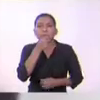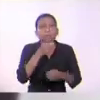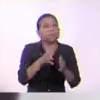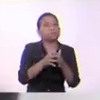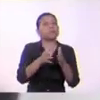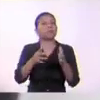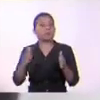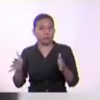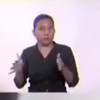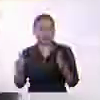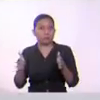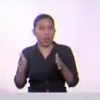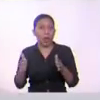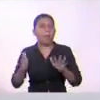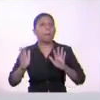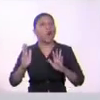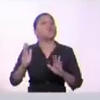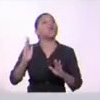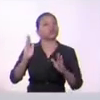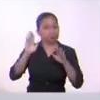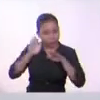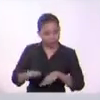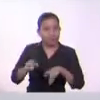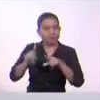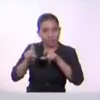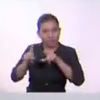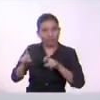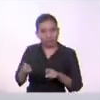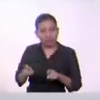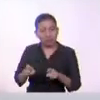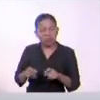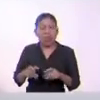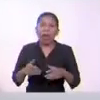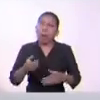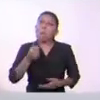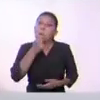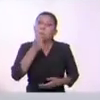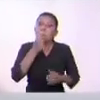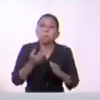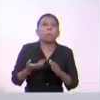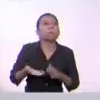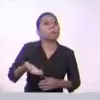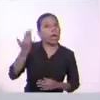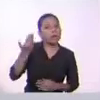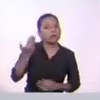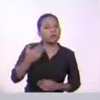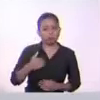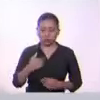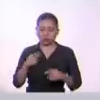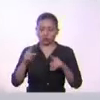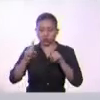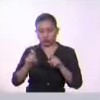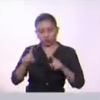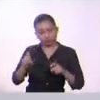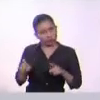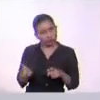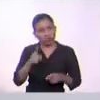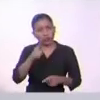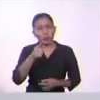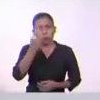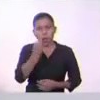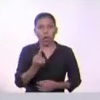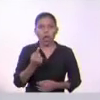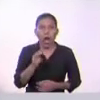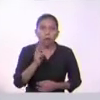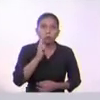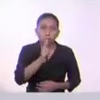la entrevista. En este caso hay más oportunidad de desarrollo, pues el entrevistador puede seguir